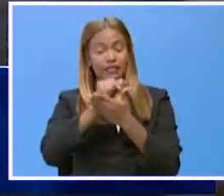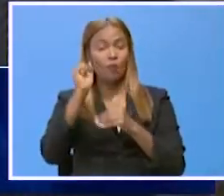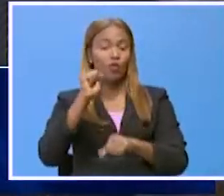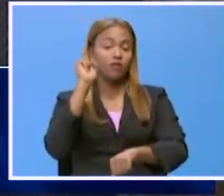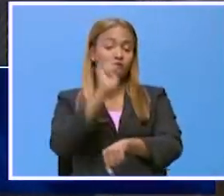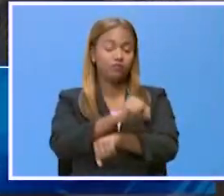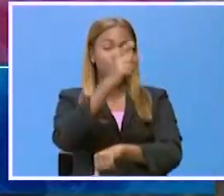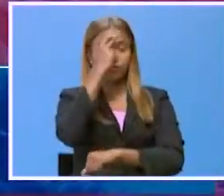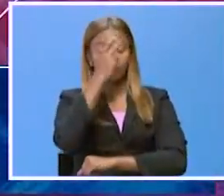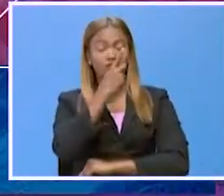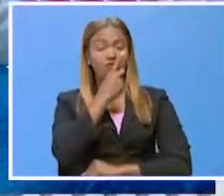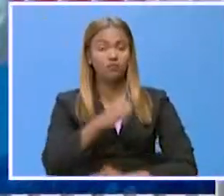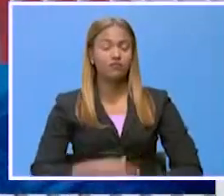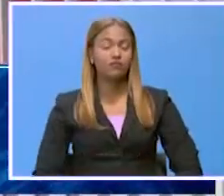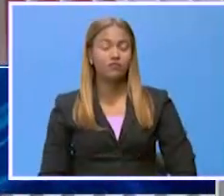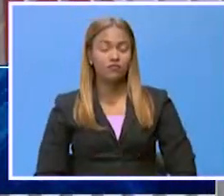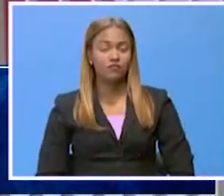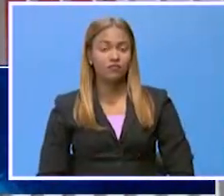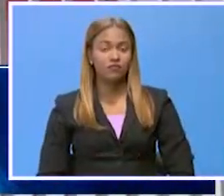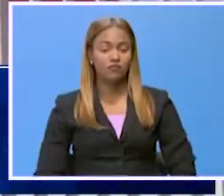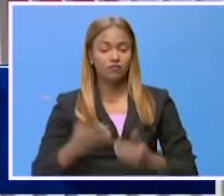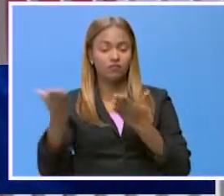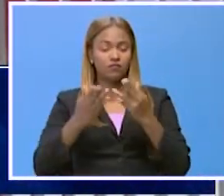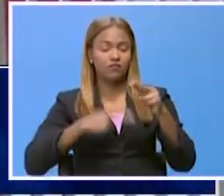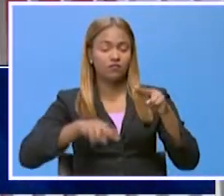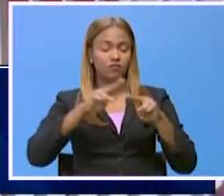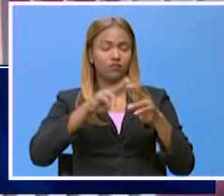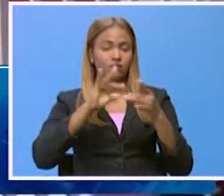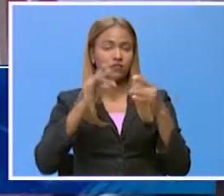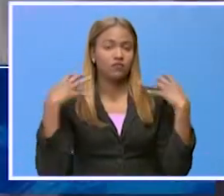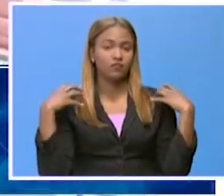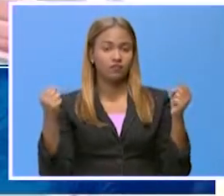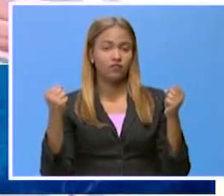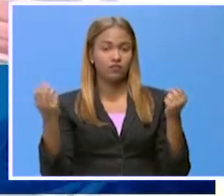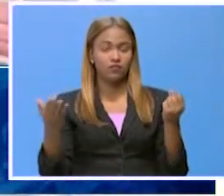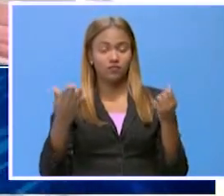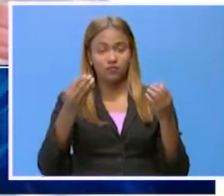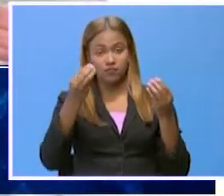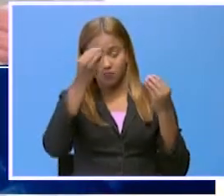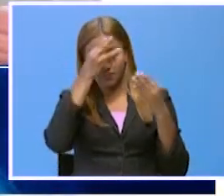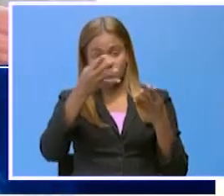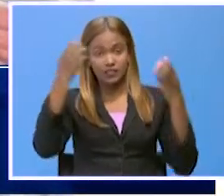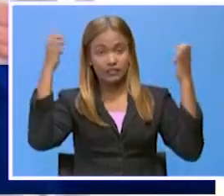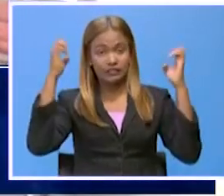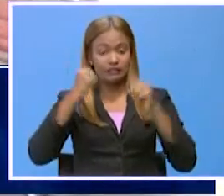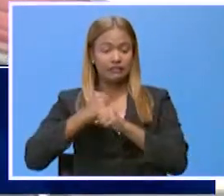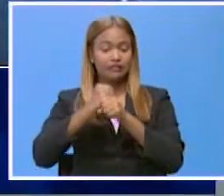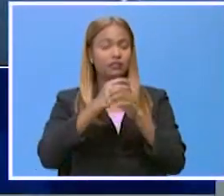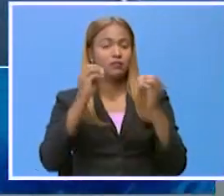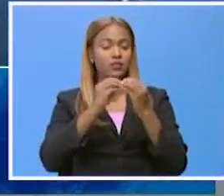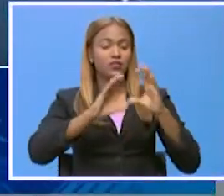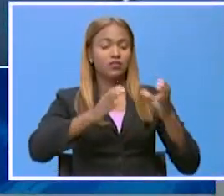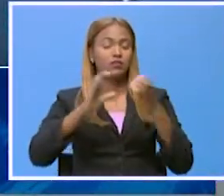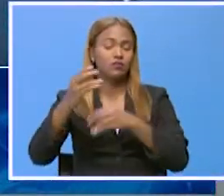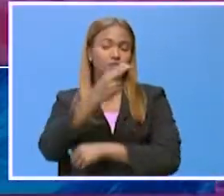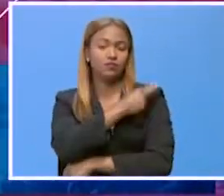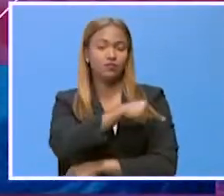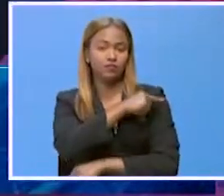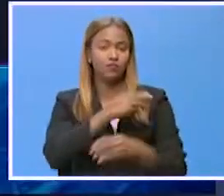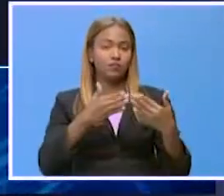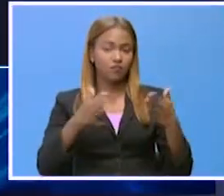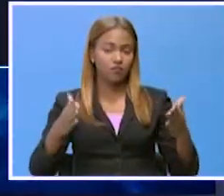19 servicio nacional de salud reforzó las emergencias de los centros de la red pública